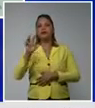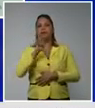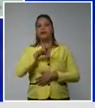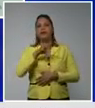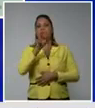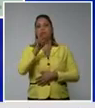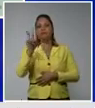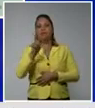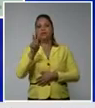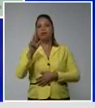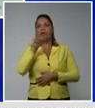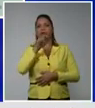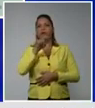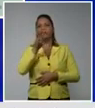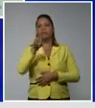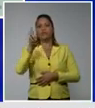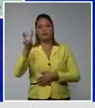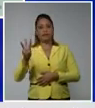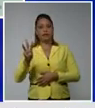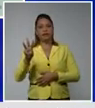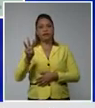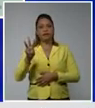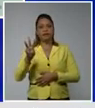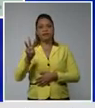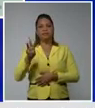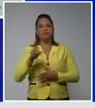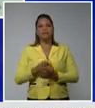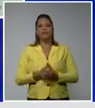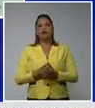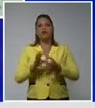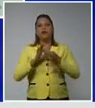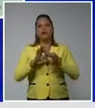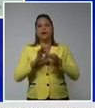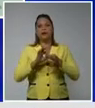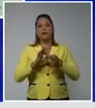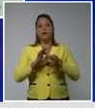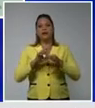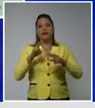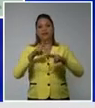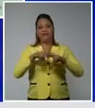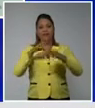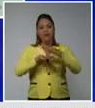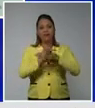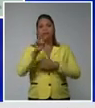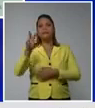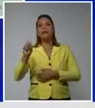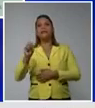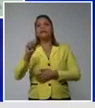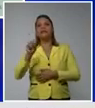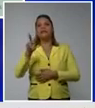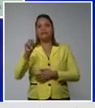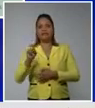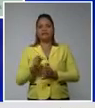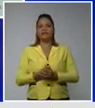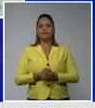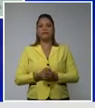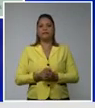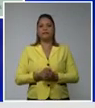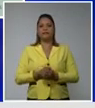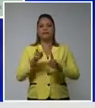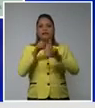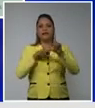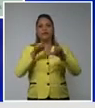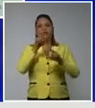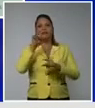22. Cotorro, 23. Guanabacoa y Habana del Este con 20 cada uno. Regla, 16.